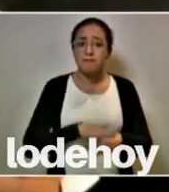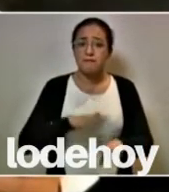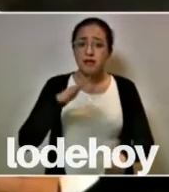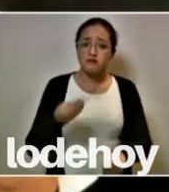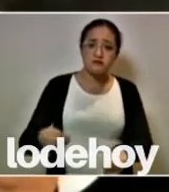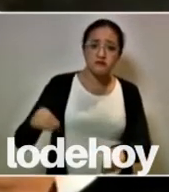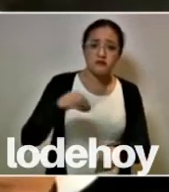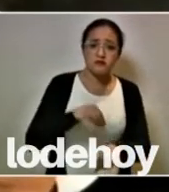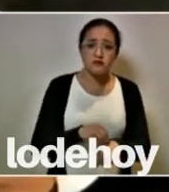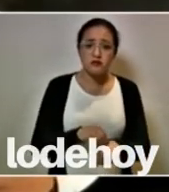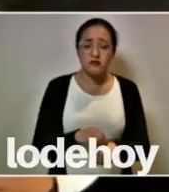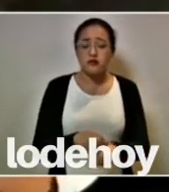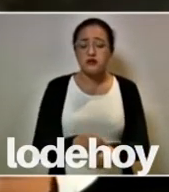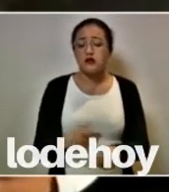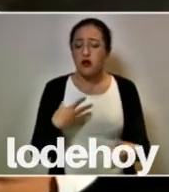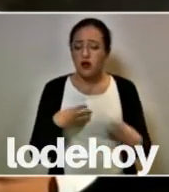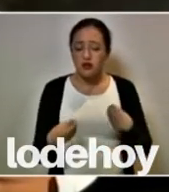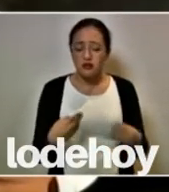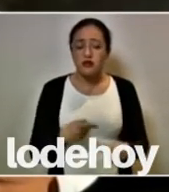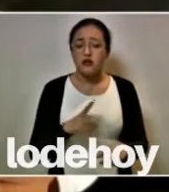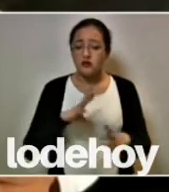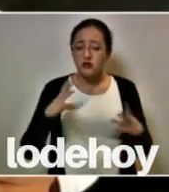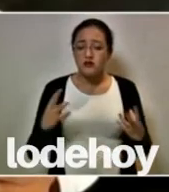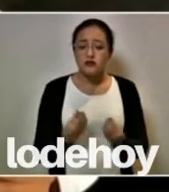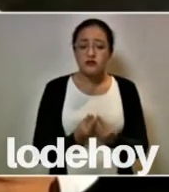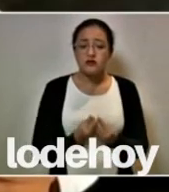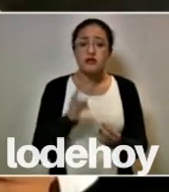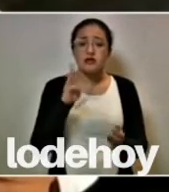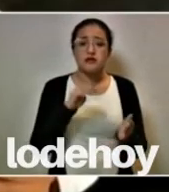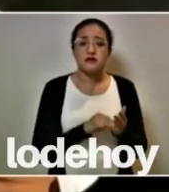al acumulado durante toda la contingencia